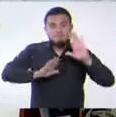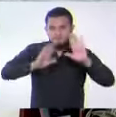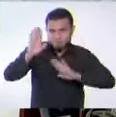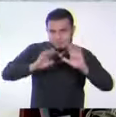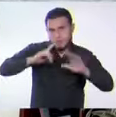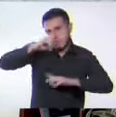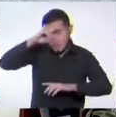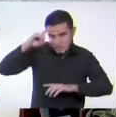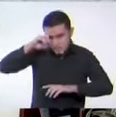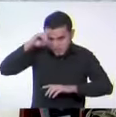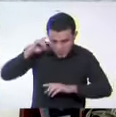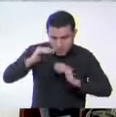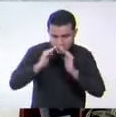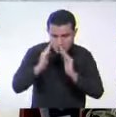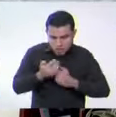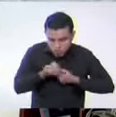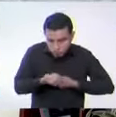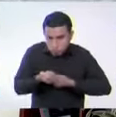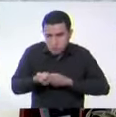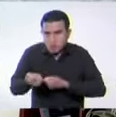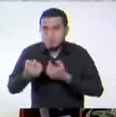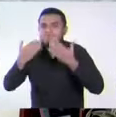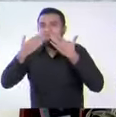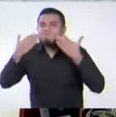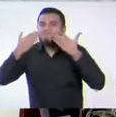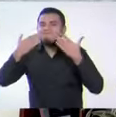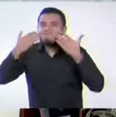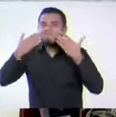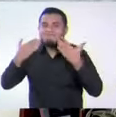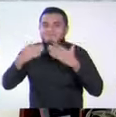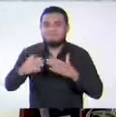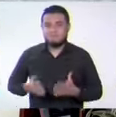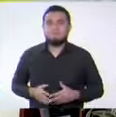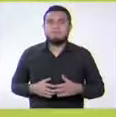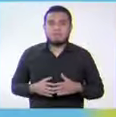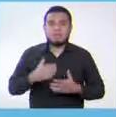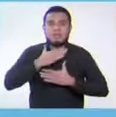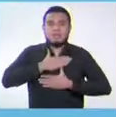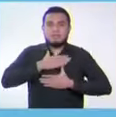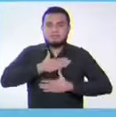laborales, domésticas y de recreación, lo cual veremos a continuación.